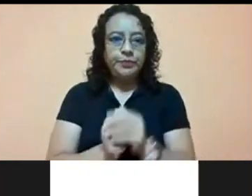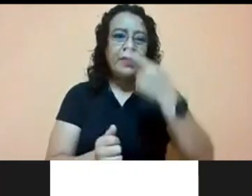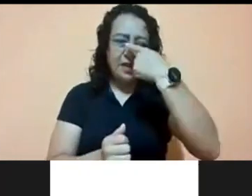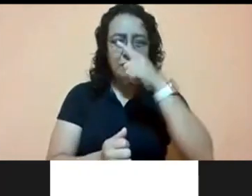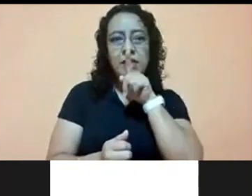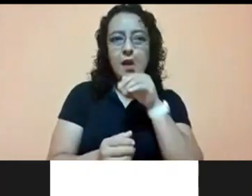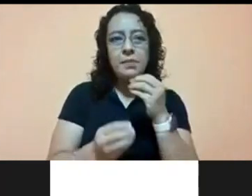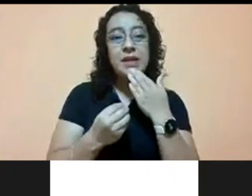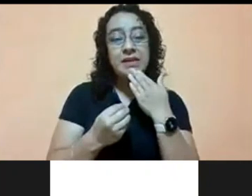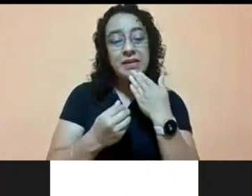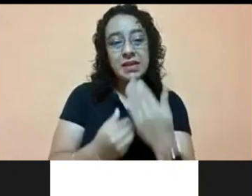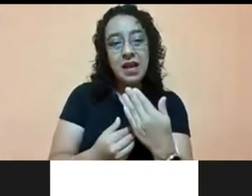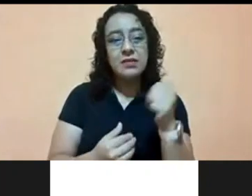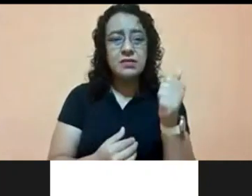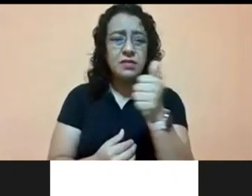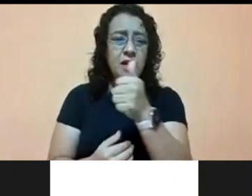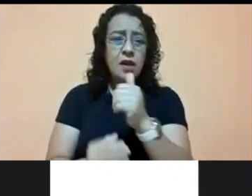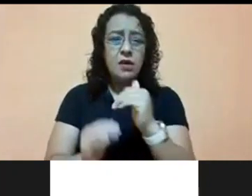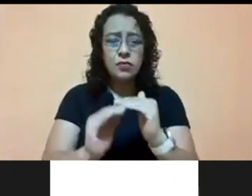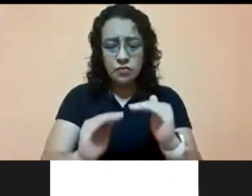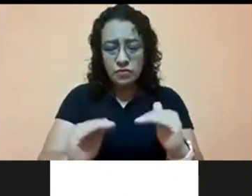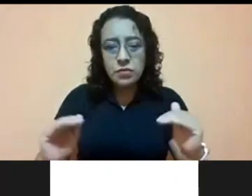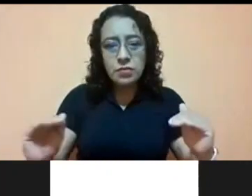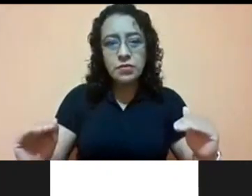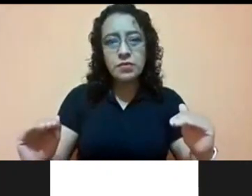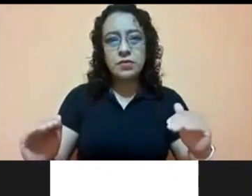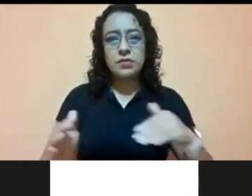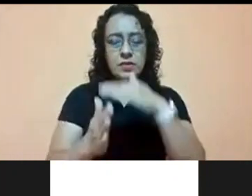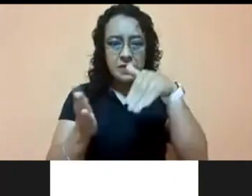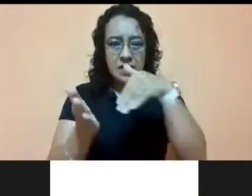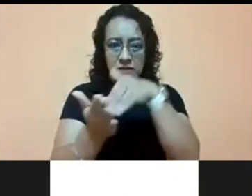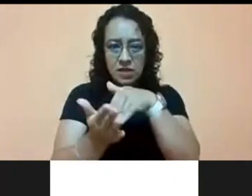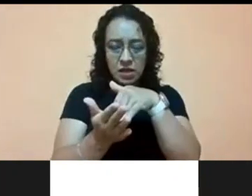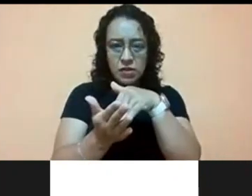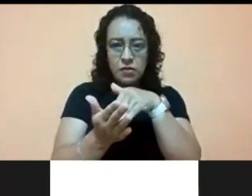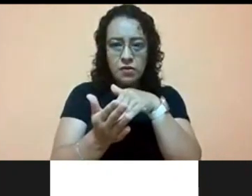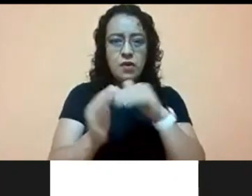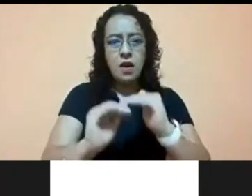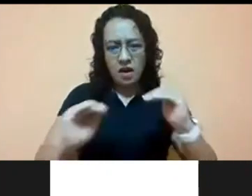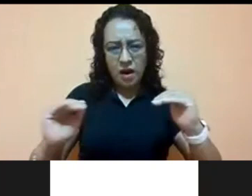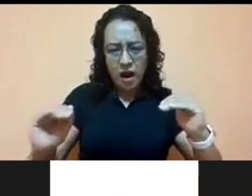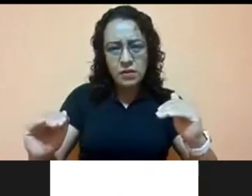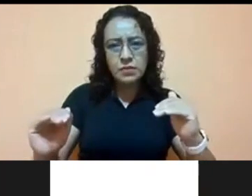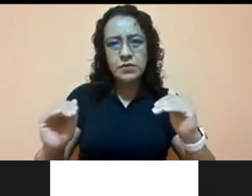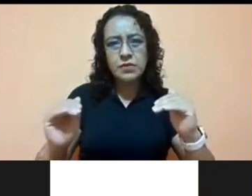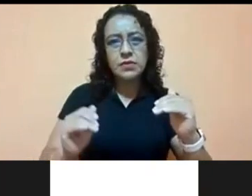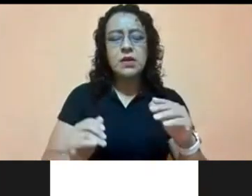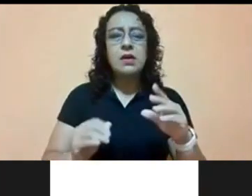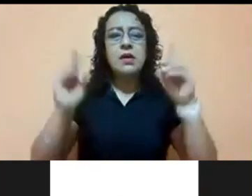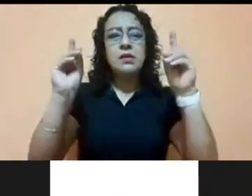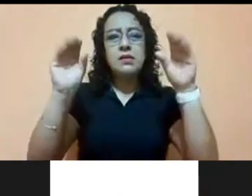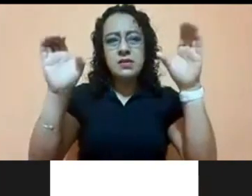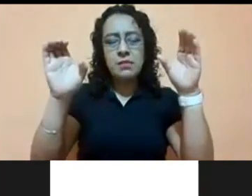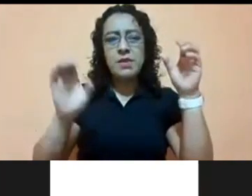por cada uno de los estudiantes del centro educativo, estudiantes con discapacidad auditiva, discapacidad visual y